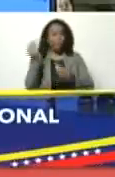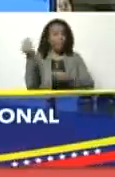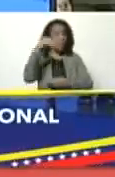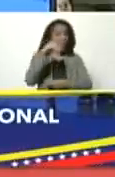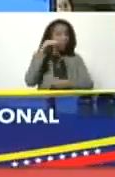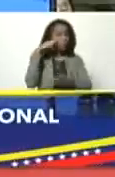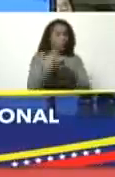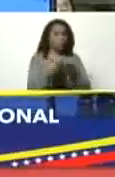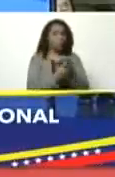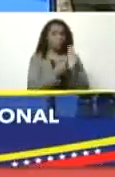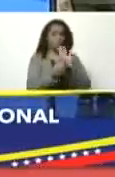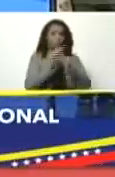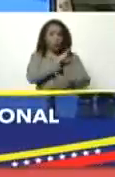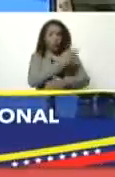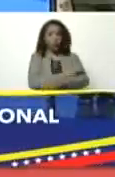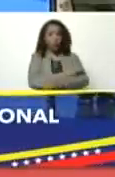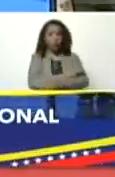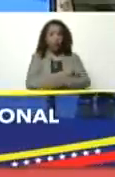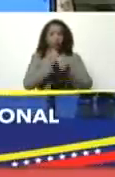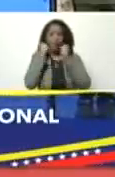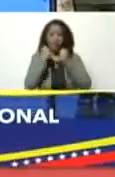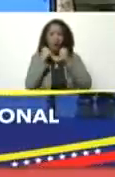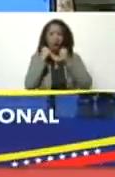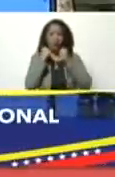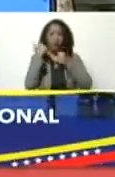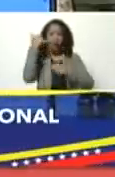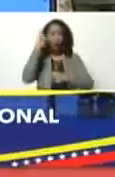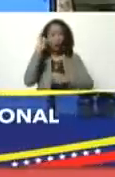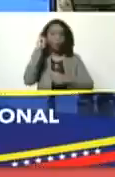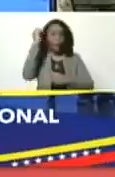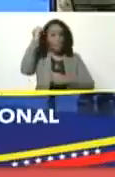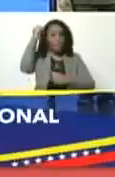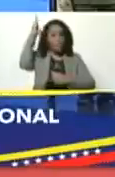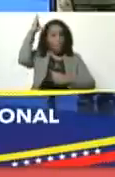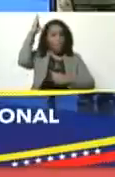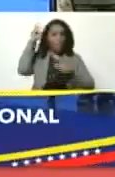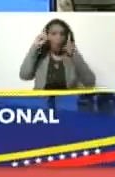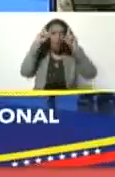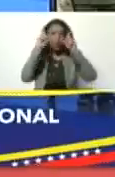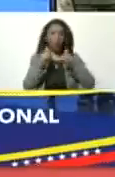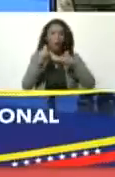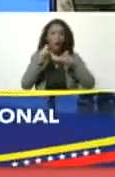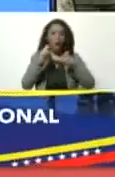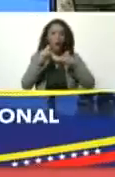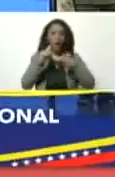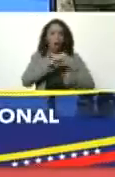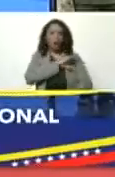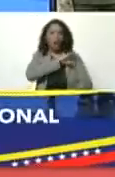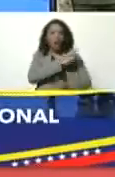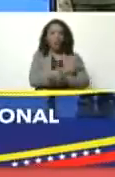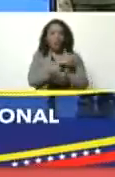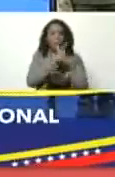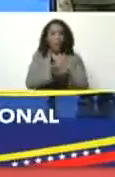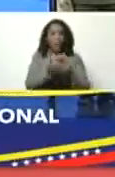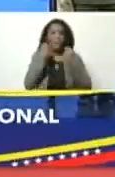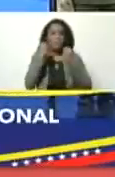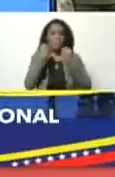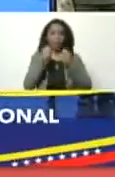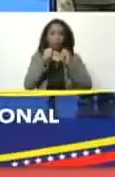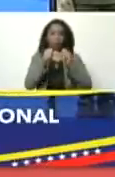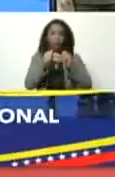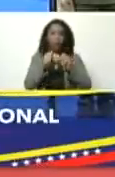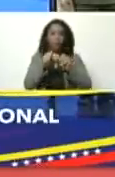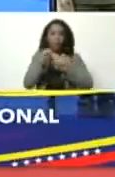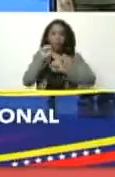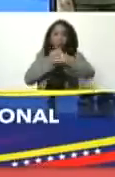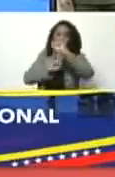el fortalecimiento intrínseco de la capacidad de nuestra Fuerza Armada para mantener en el